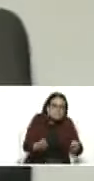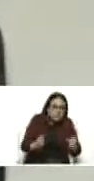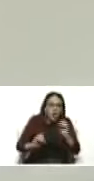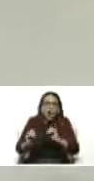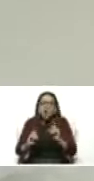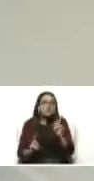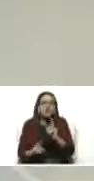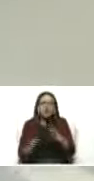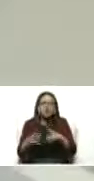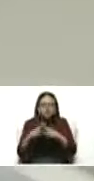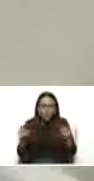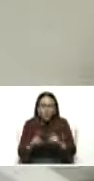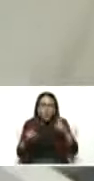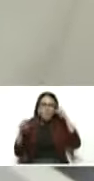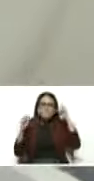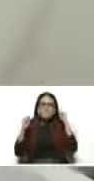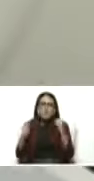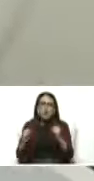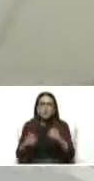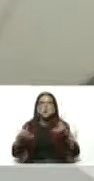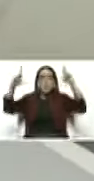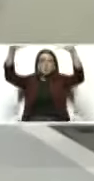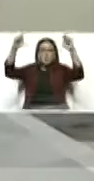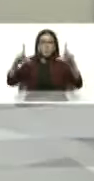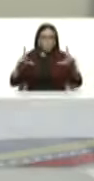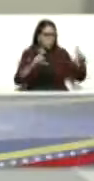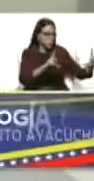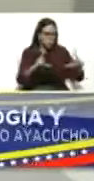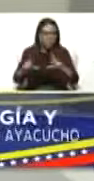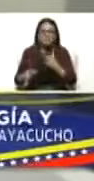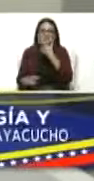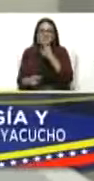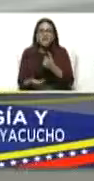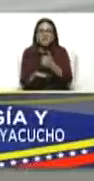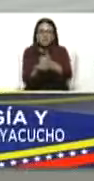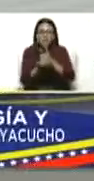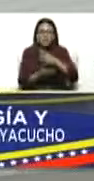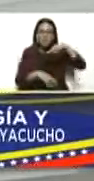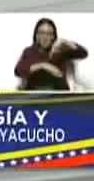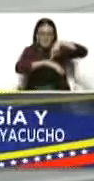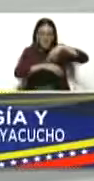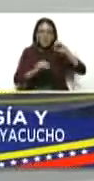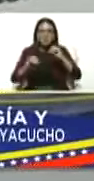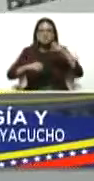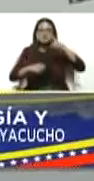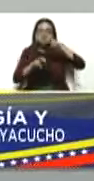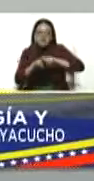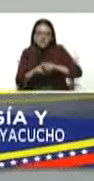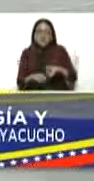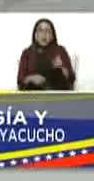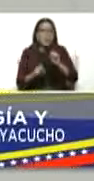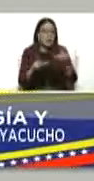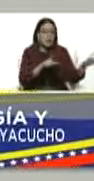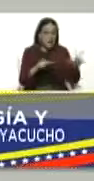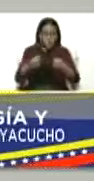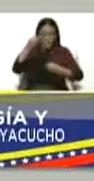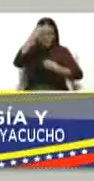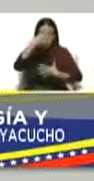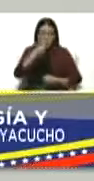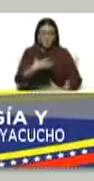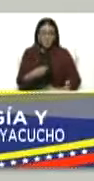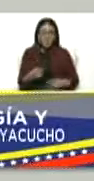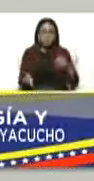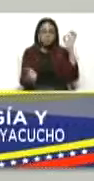de digitalizadora que puede de manera inmediata llevarse en un CD, en un pendrive o en la imagen del celular o enviarlo por